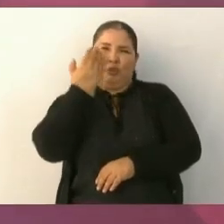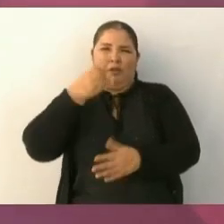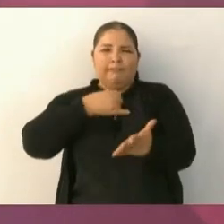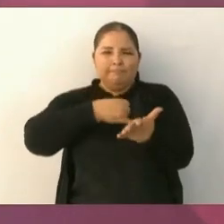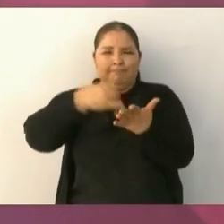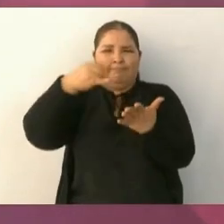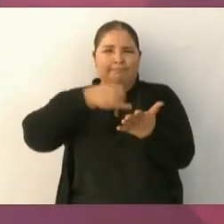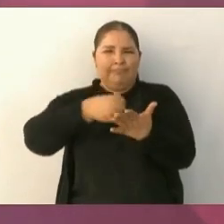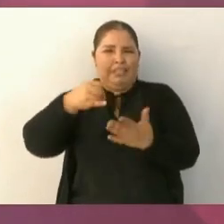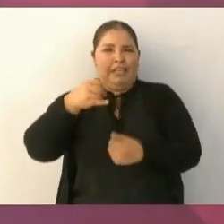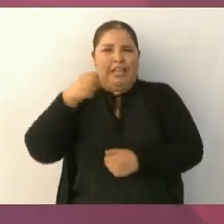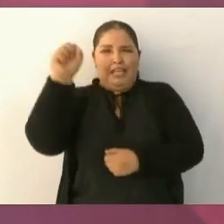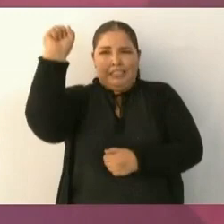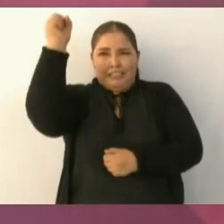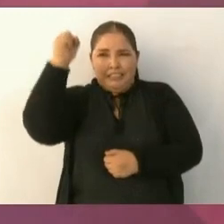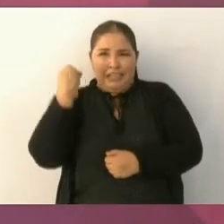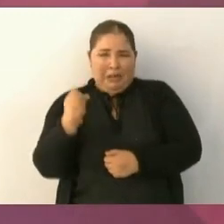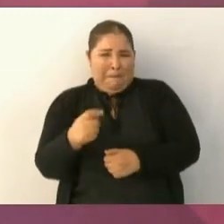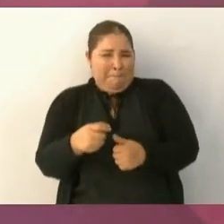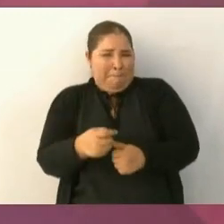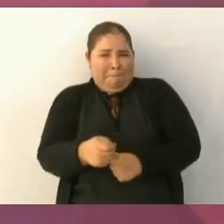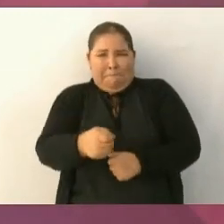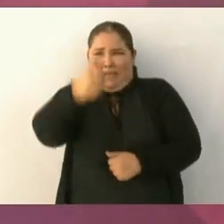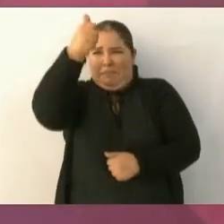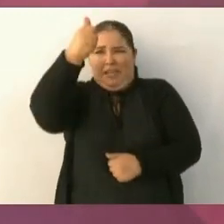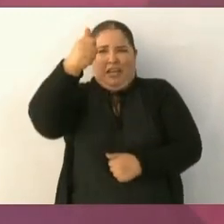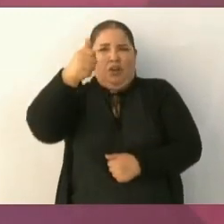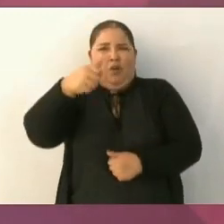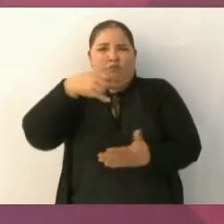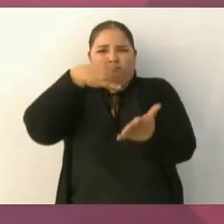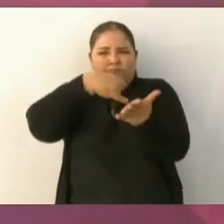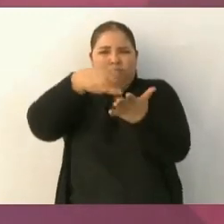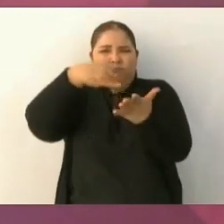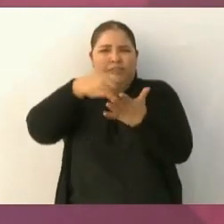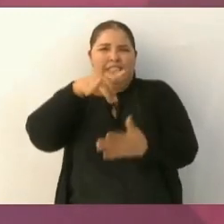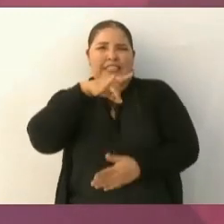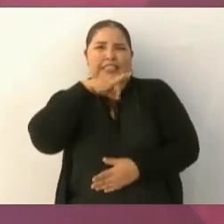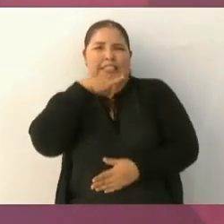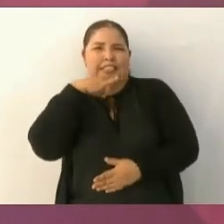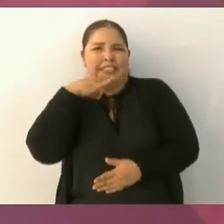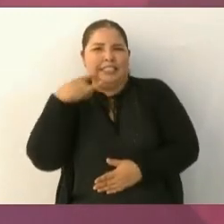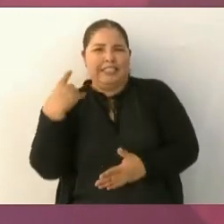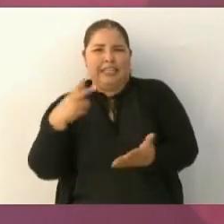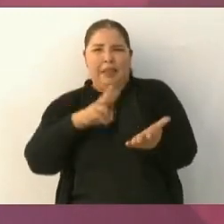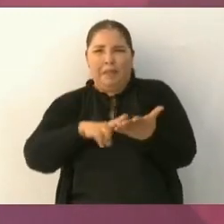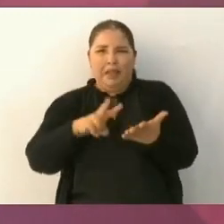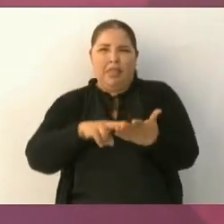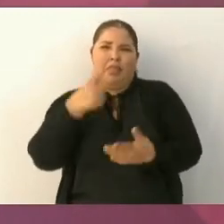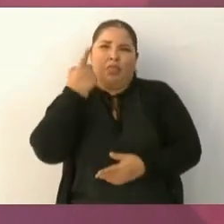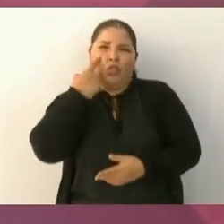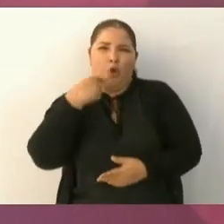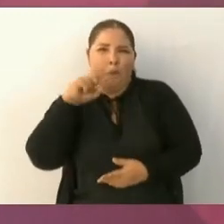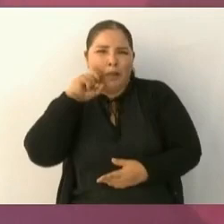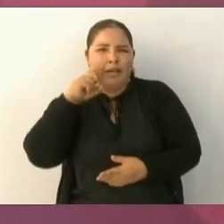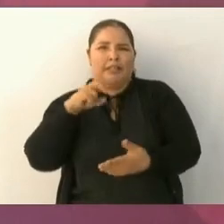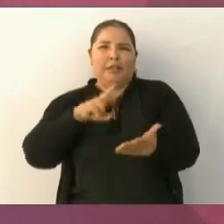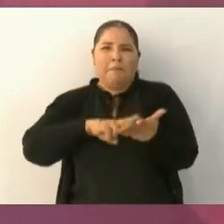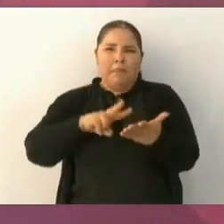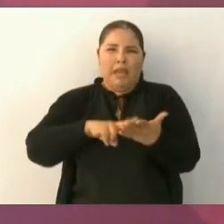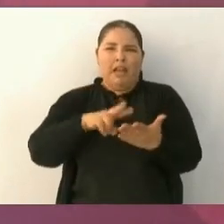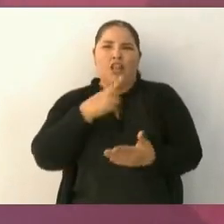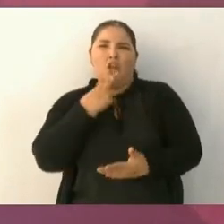el primer productor a nivel nacional de chile verde, como lo mencionaba el gobernador, tomate rojo, tomate verde,